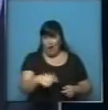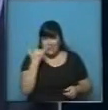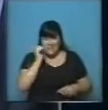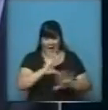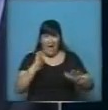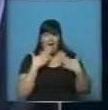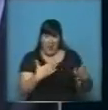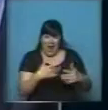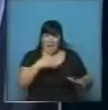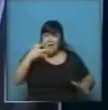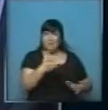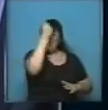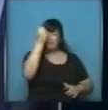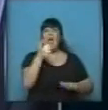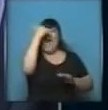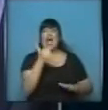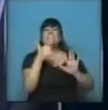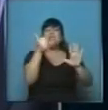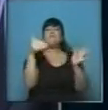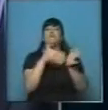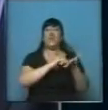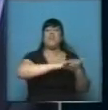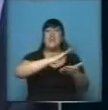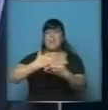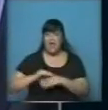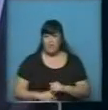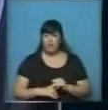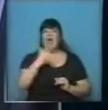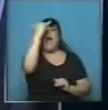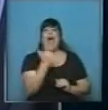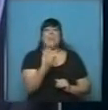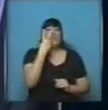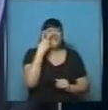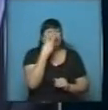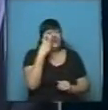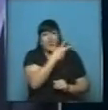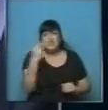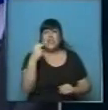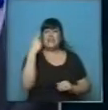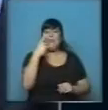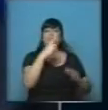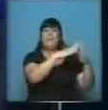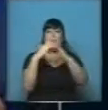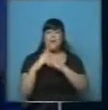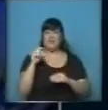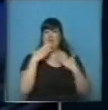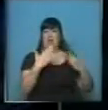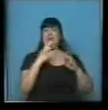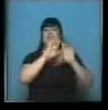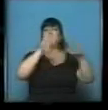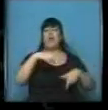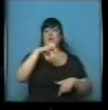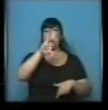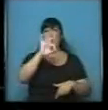ustedes jóvenes, tengan 6 millones de netbook, para que haya 200.000 viviendas con el programa Procrear y